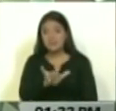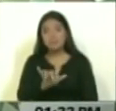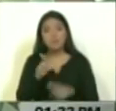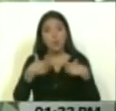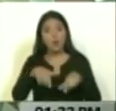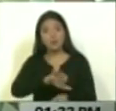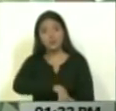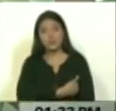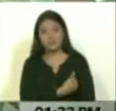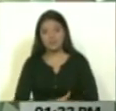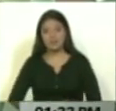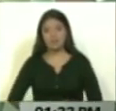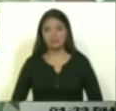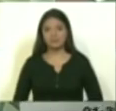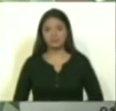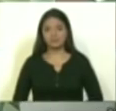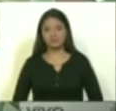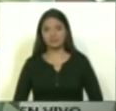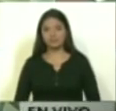universidades.